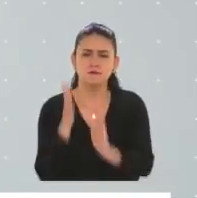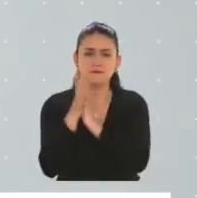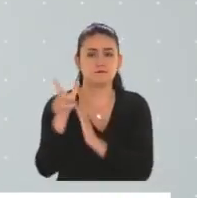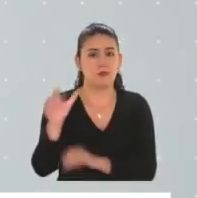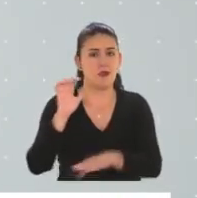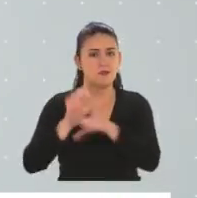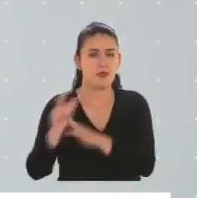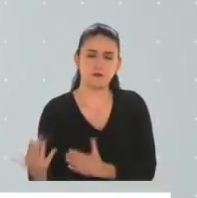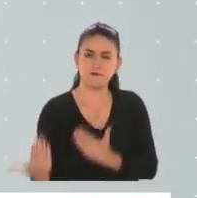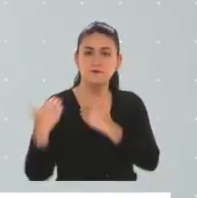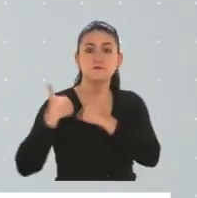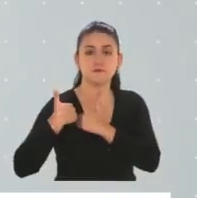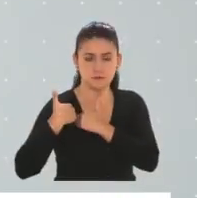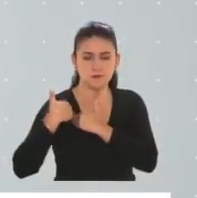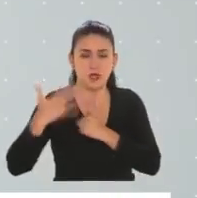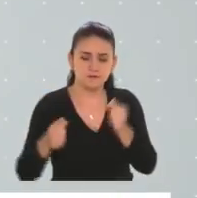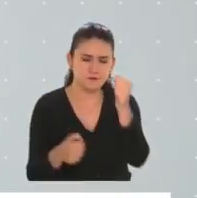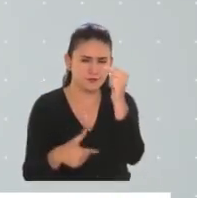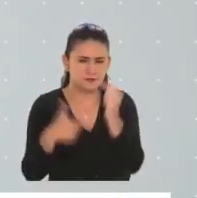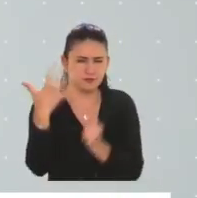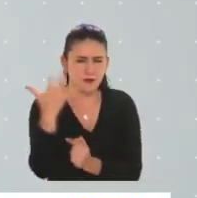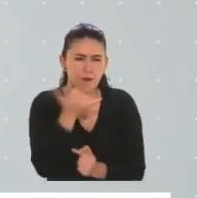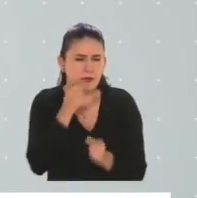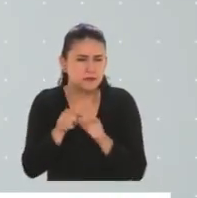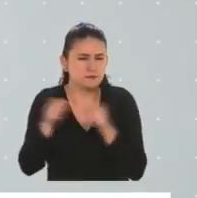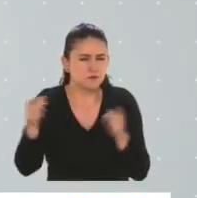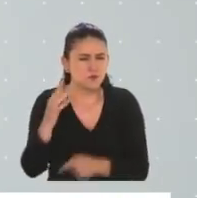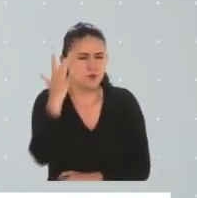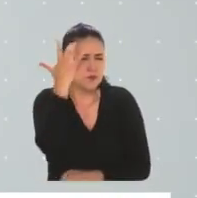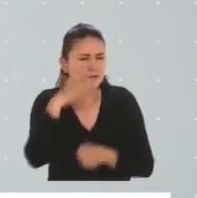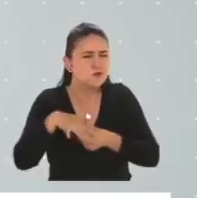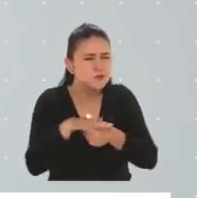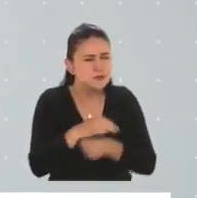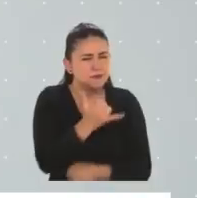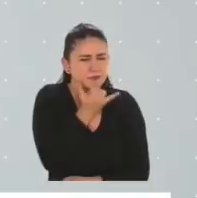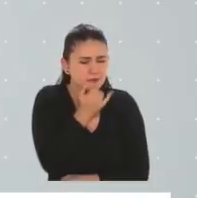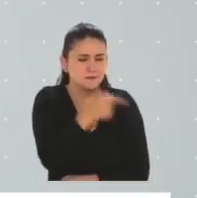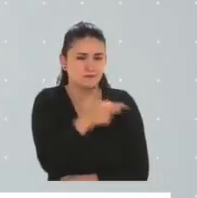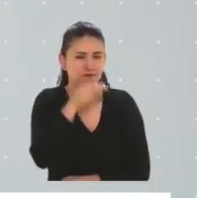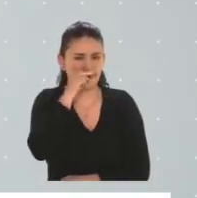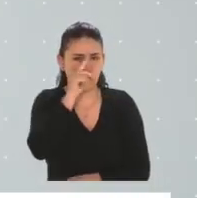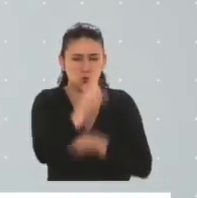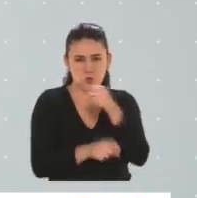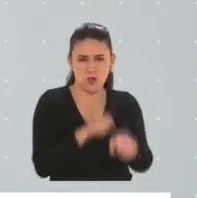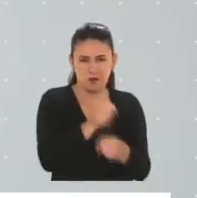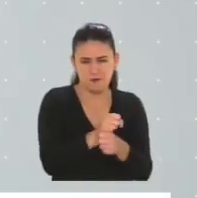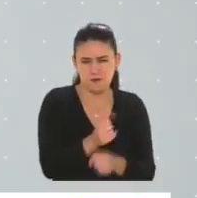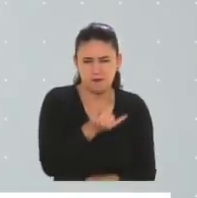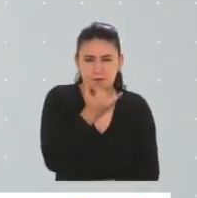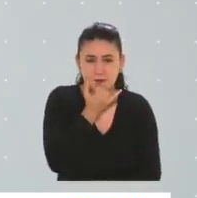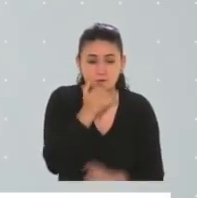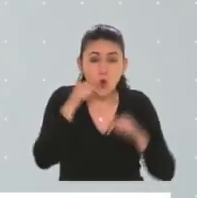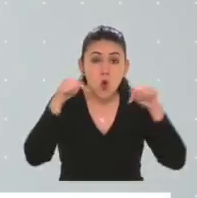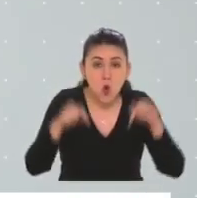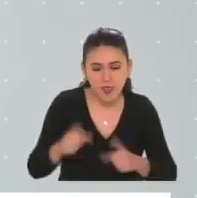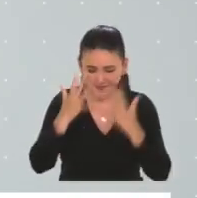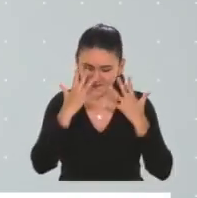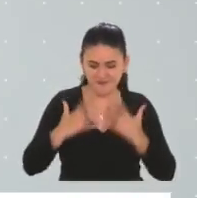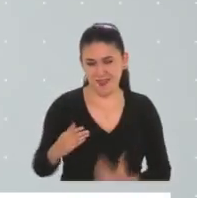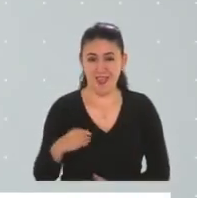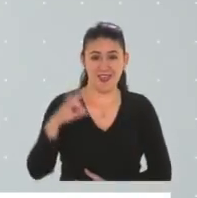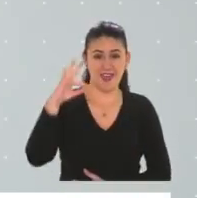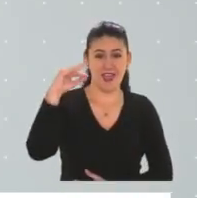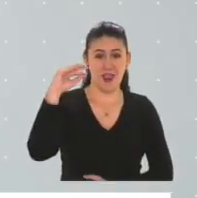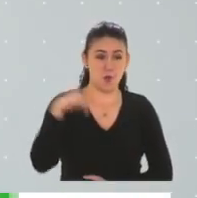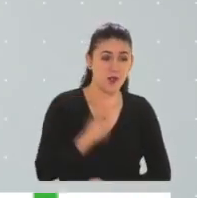entidad encargada de entregar todos los detalles de lo que sucedió con este menor de un año que hoy estaría preparándose para disfrazarse y